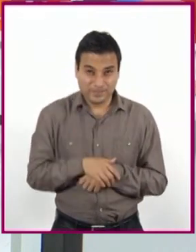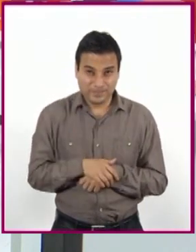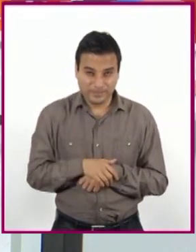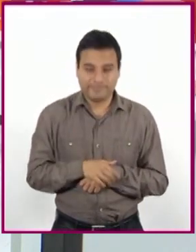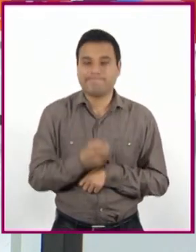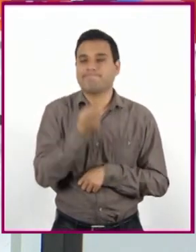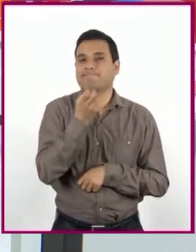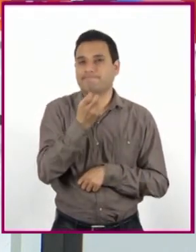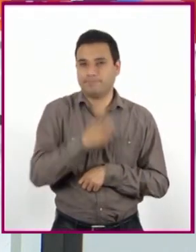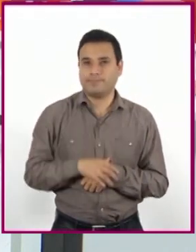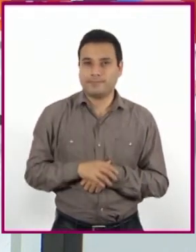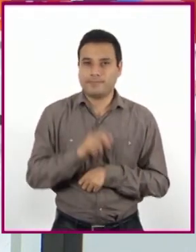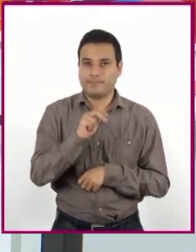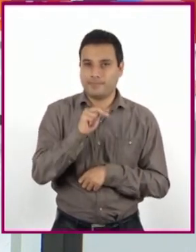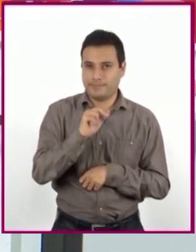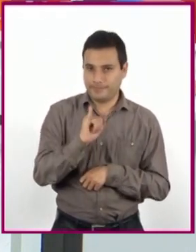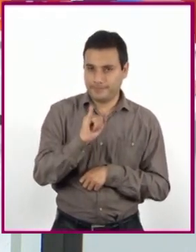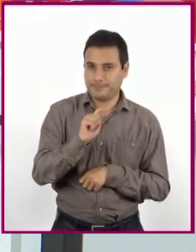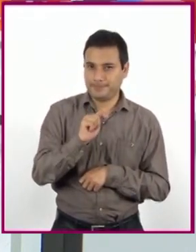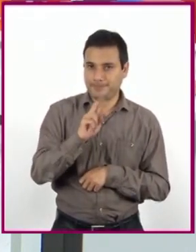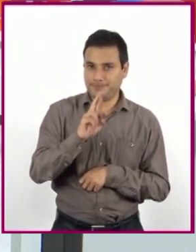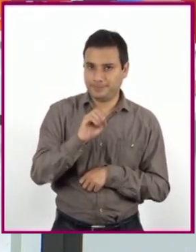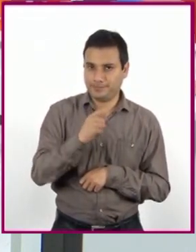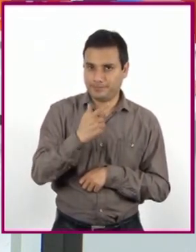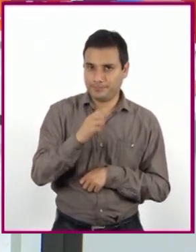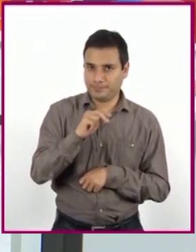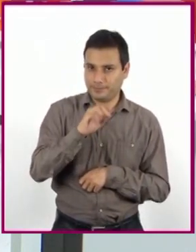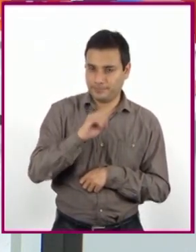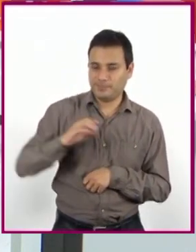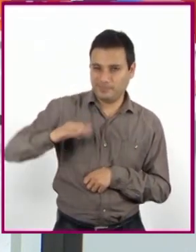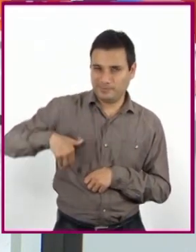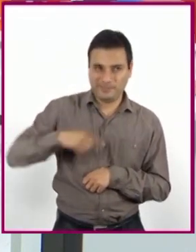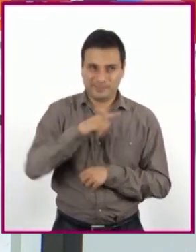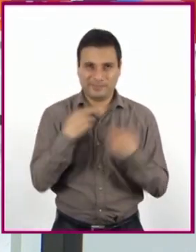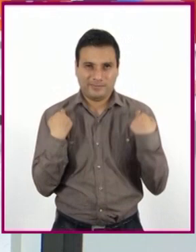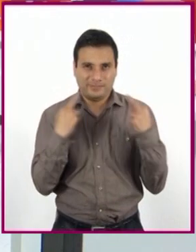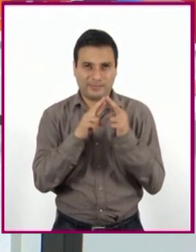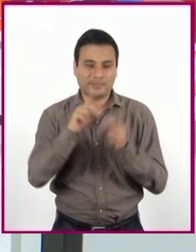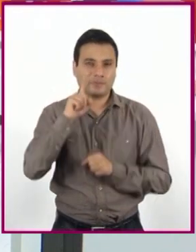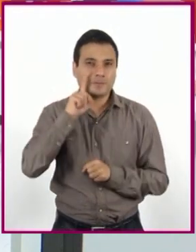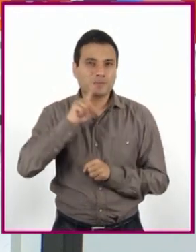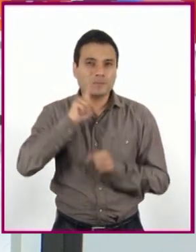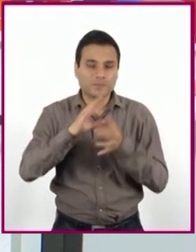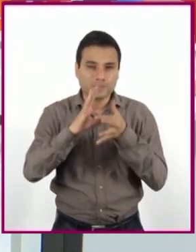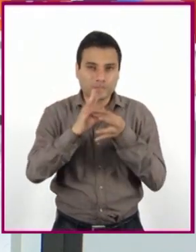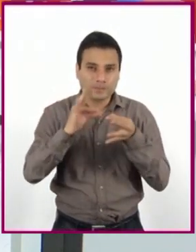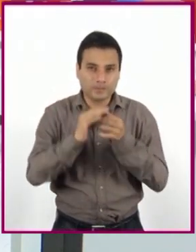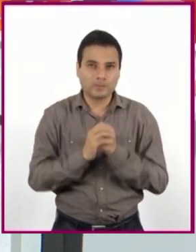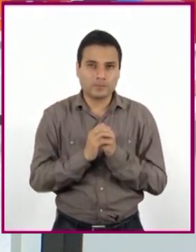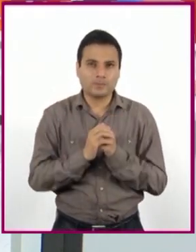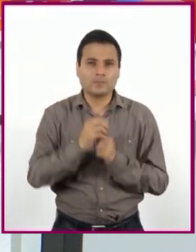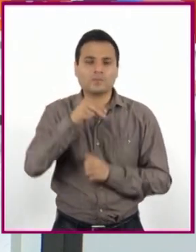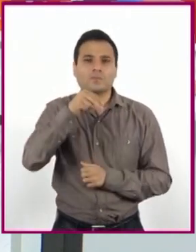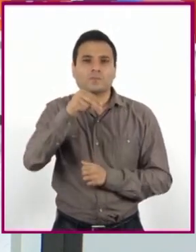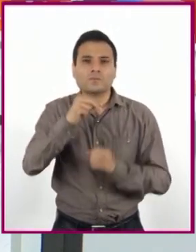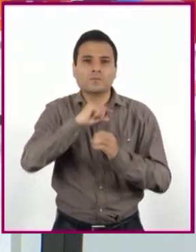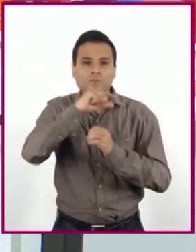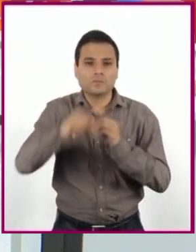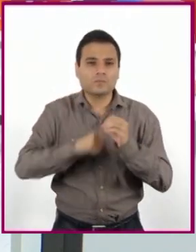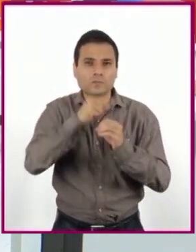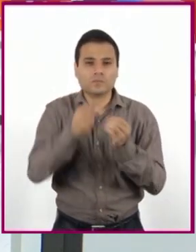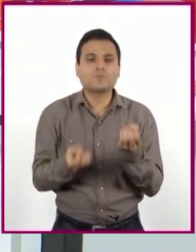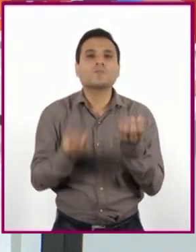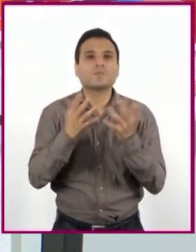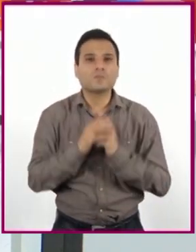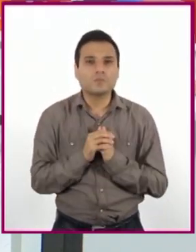Correcto, es el nitrógeno. Y con lo que les acaba de explicar la maestra, ¿cuántos átomos de nitrógeno tienen? Muy